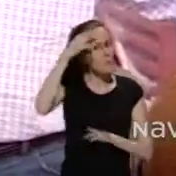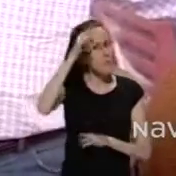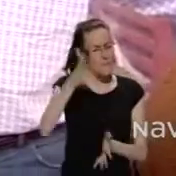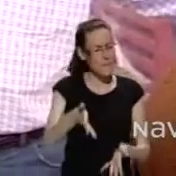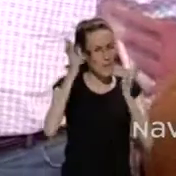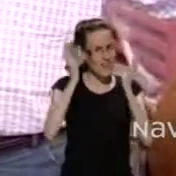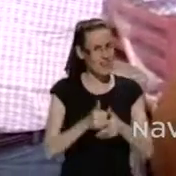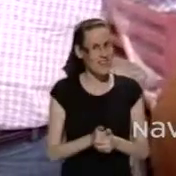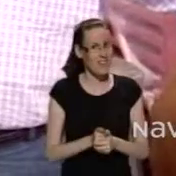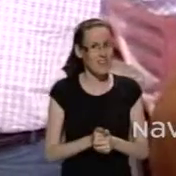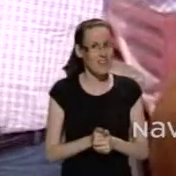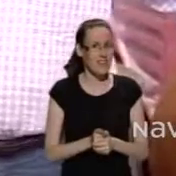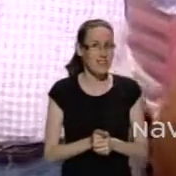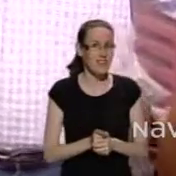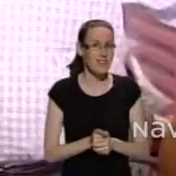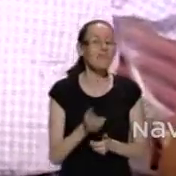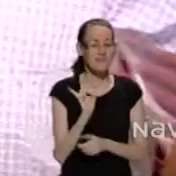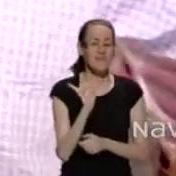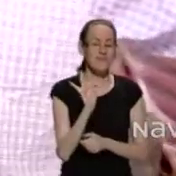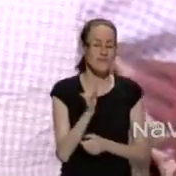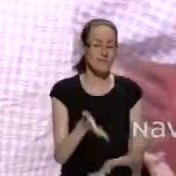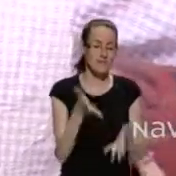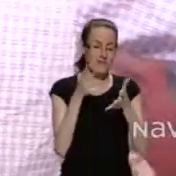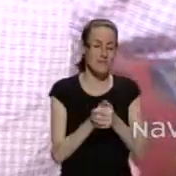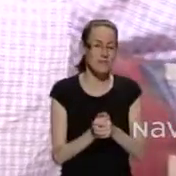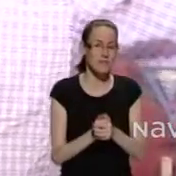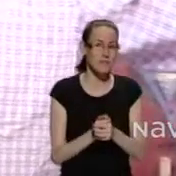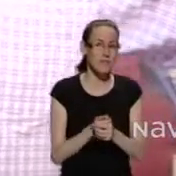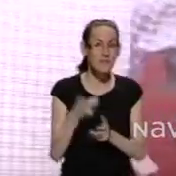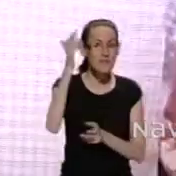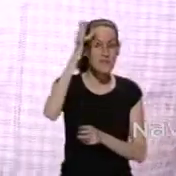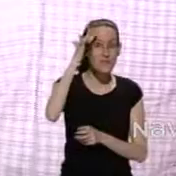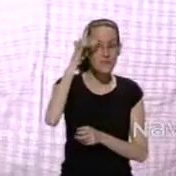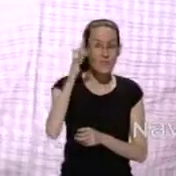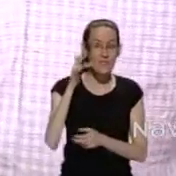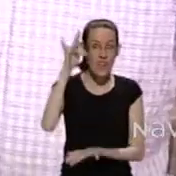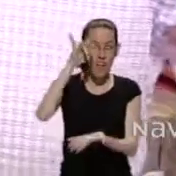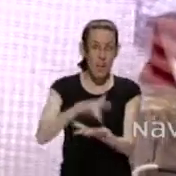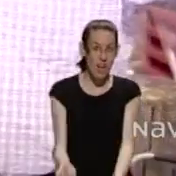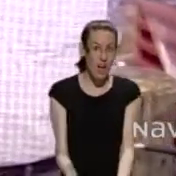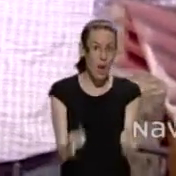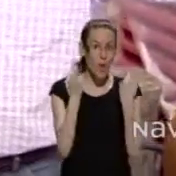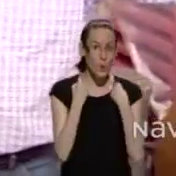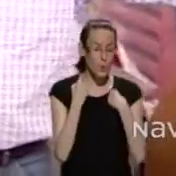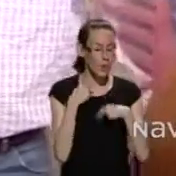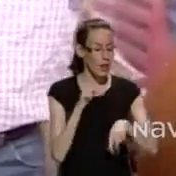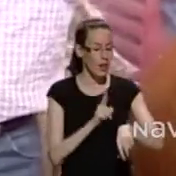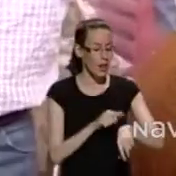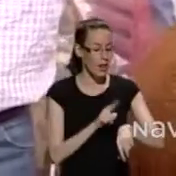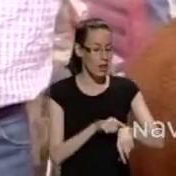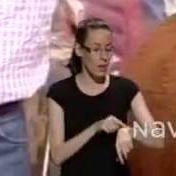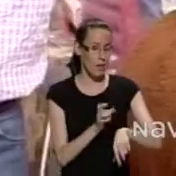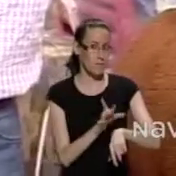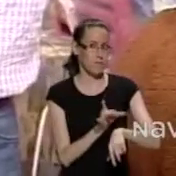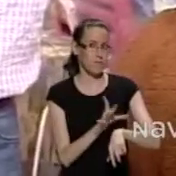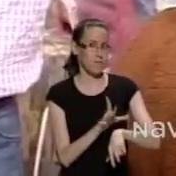Bajo a falces, a ver el pilón. Sí. Y me imagino que cuando uno se jubila y tiene más tiempo, esto también